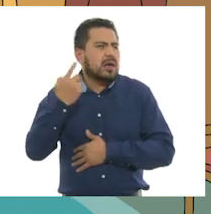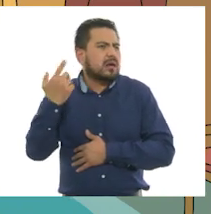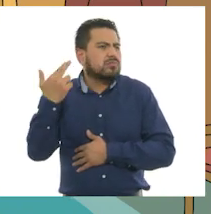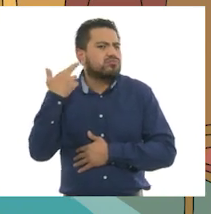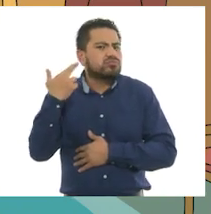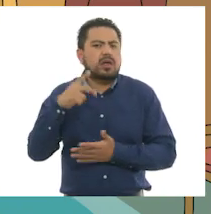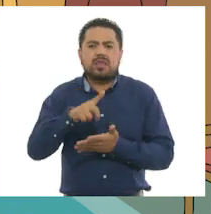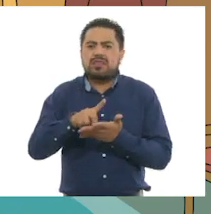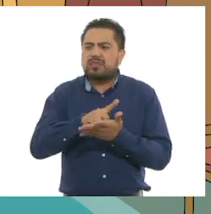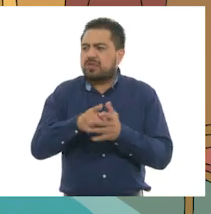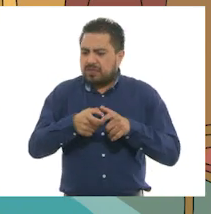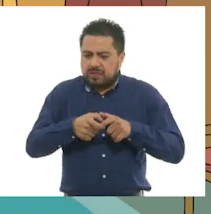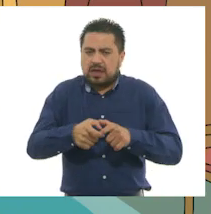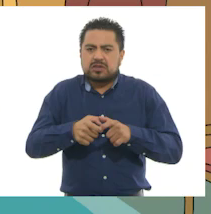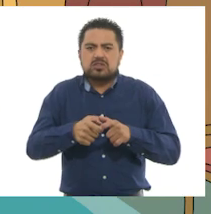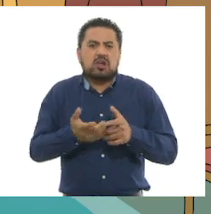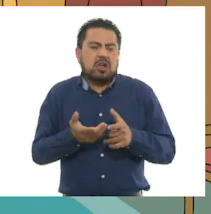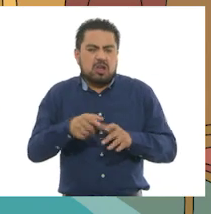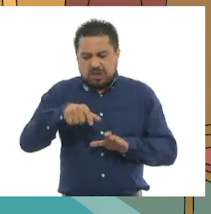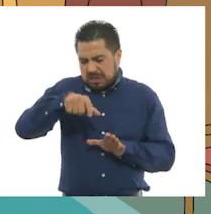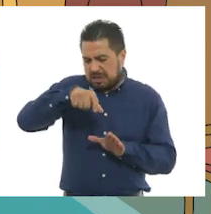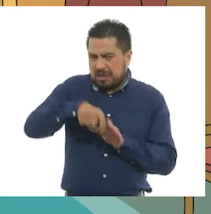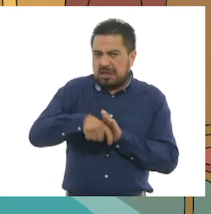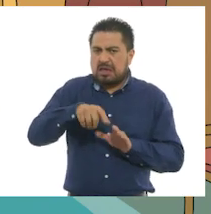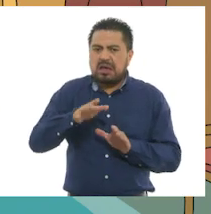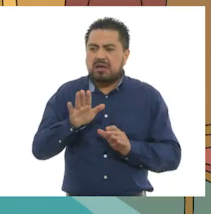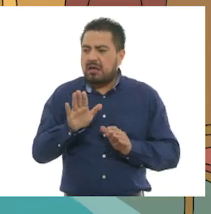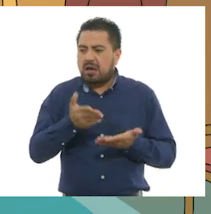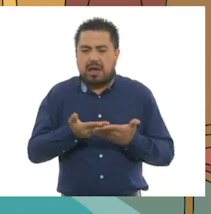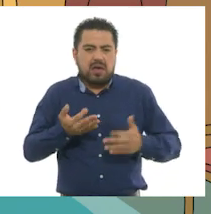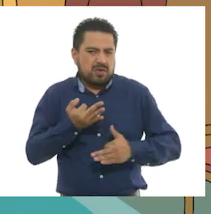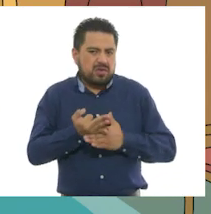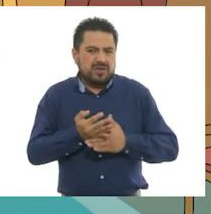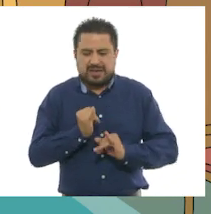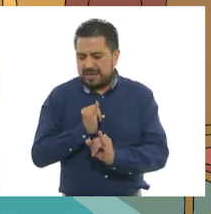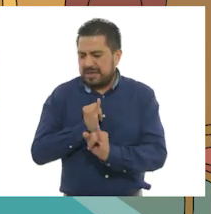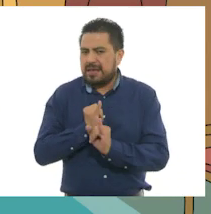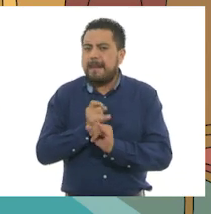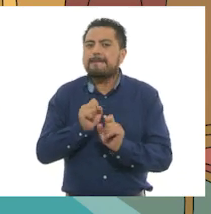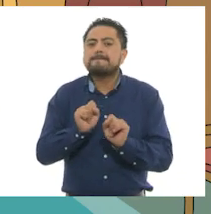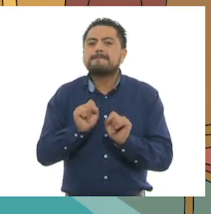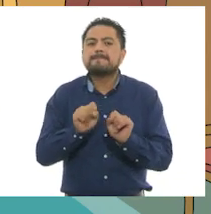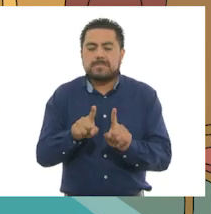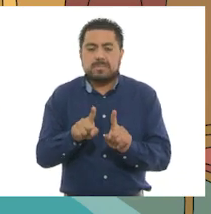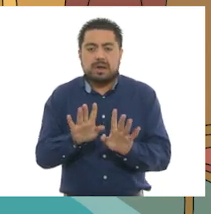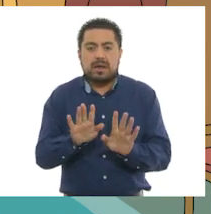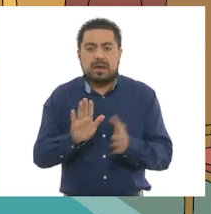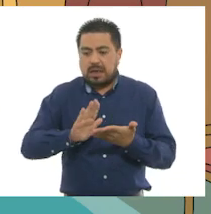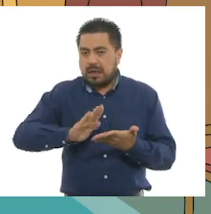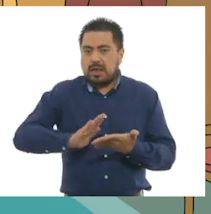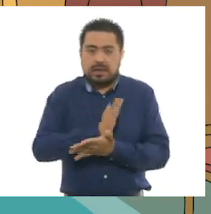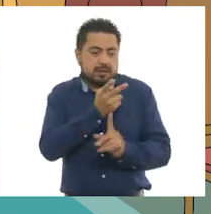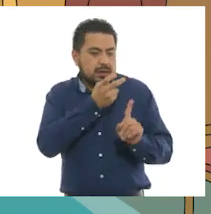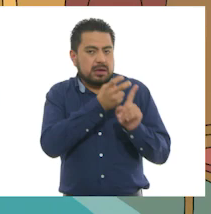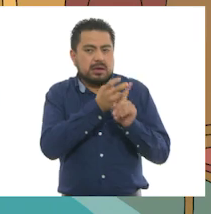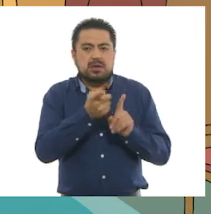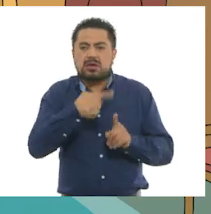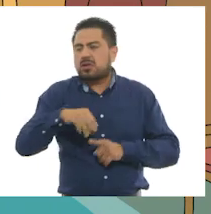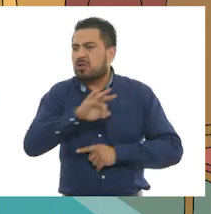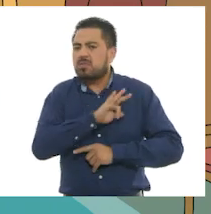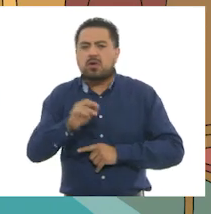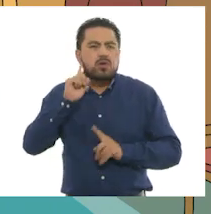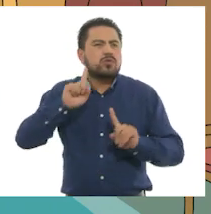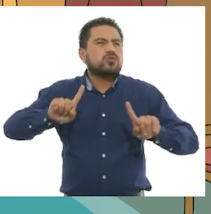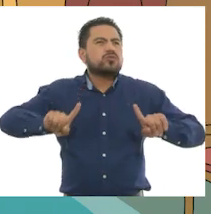los discos o en los cassettes, bueno, ahora en el internet también, ¿verdad? Pero además de eso, pues se puede hacer